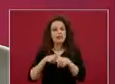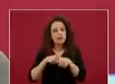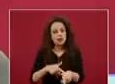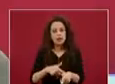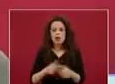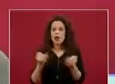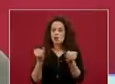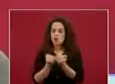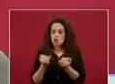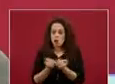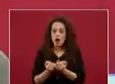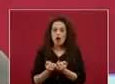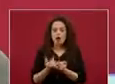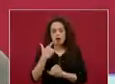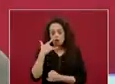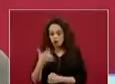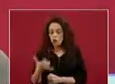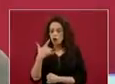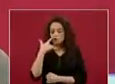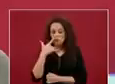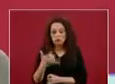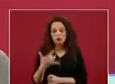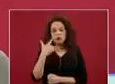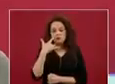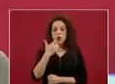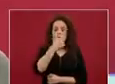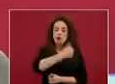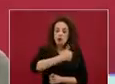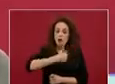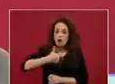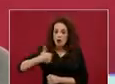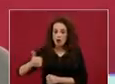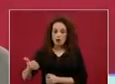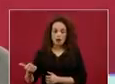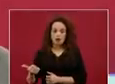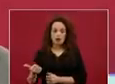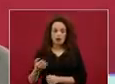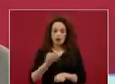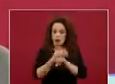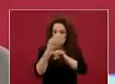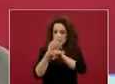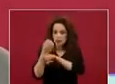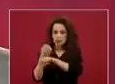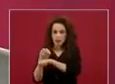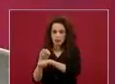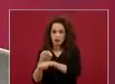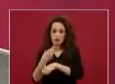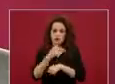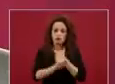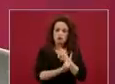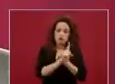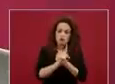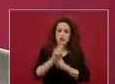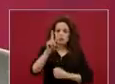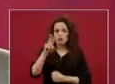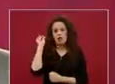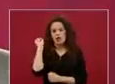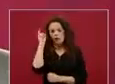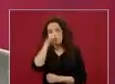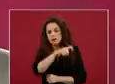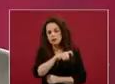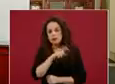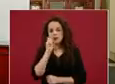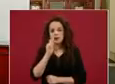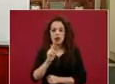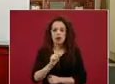continuo, constante, dedicado que están haciendo, cada quien con las dificultades que implica la complejidad demográfica y